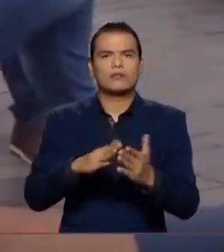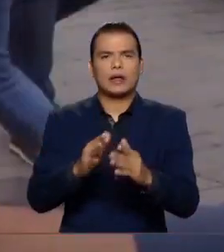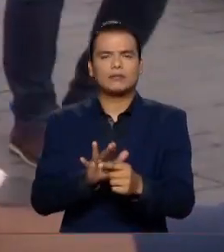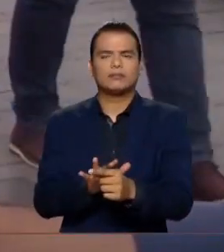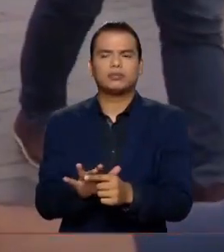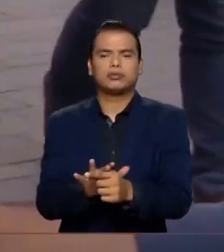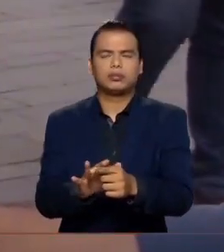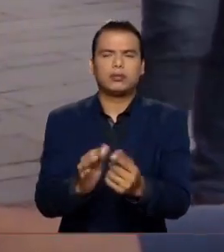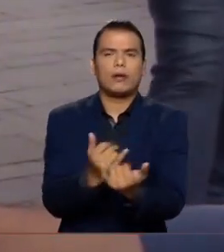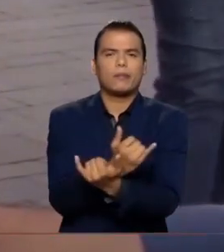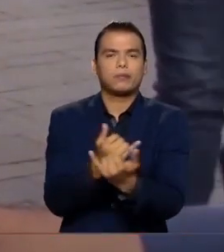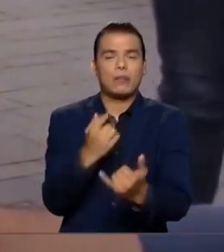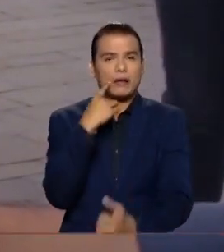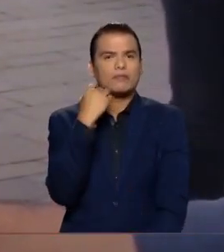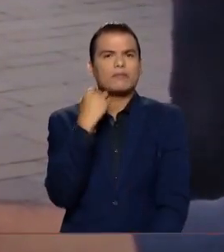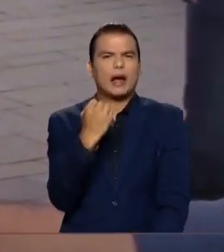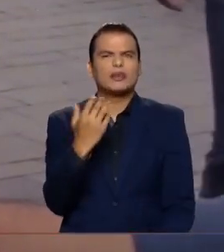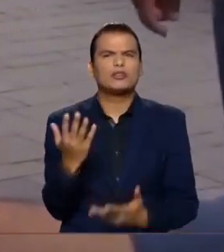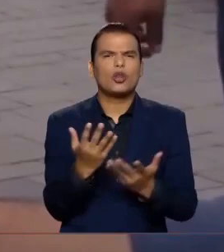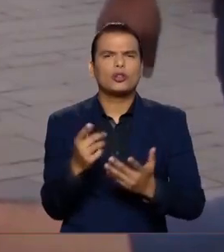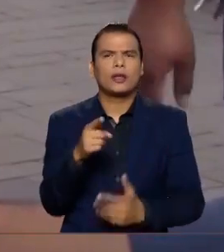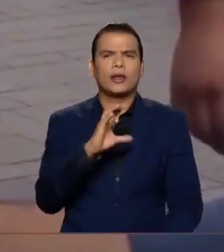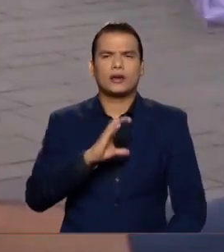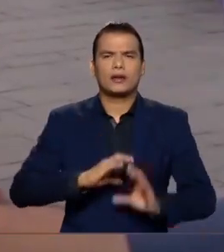De ayudar a la paz es,